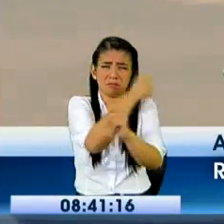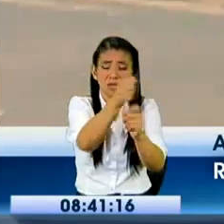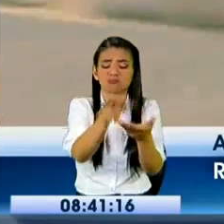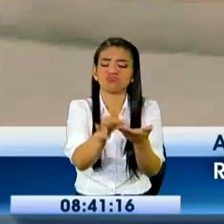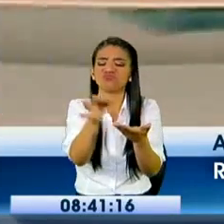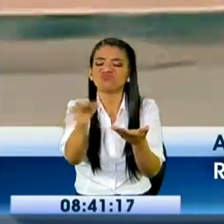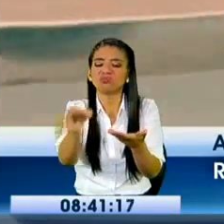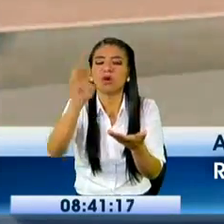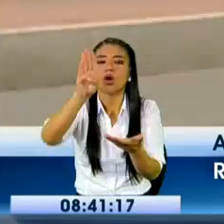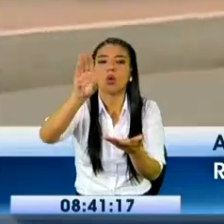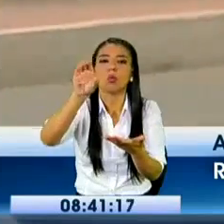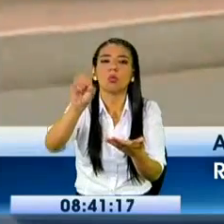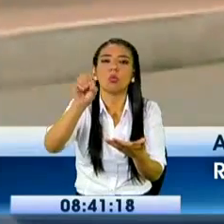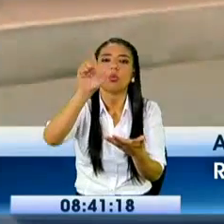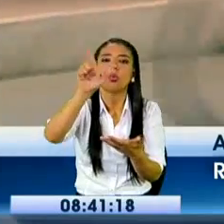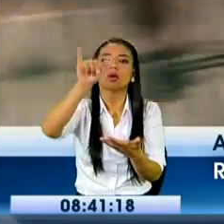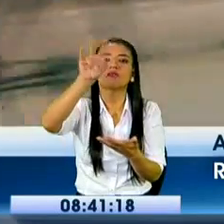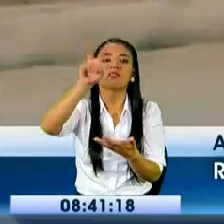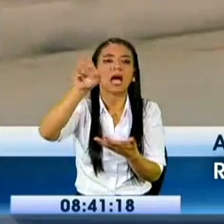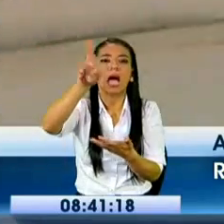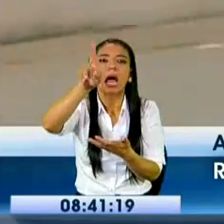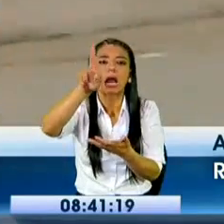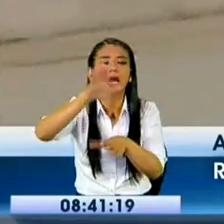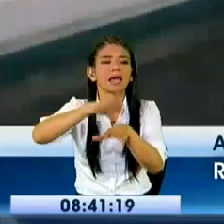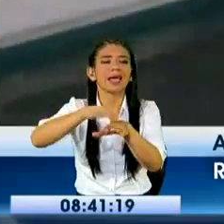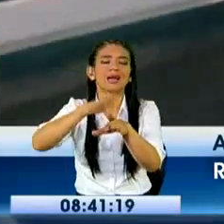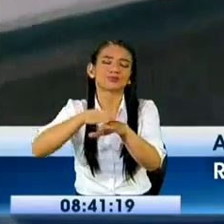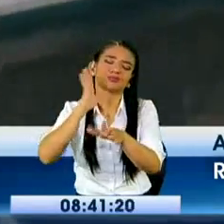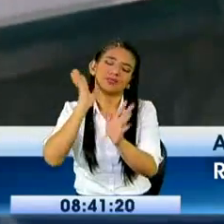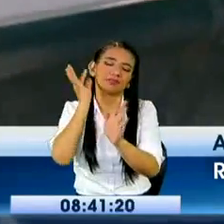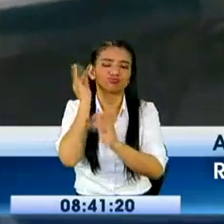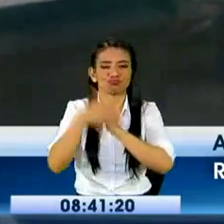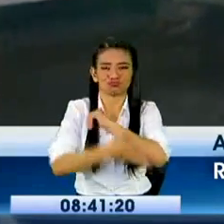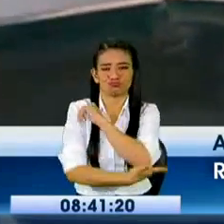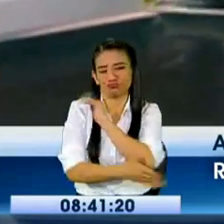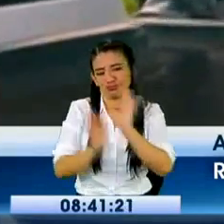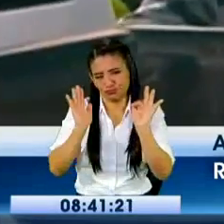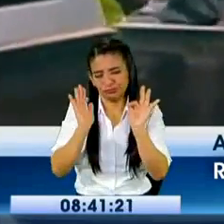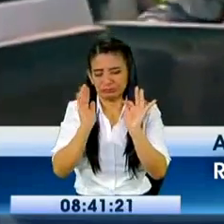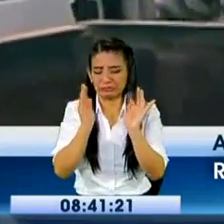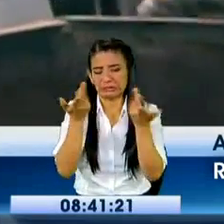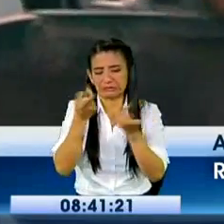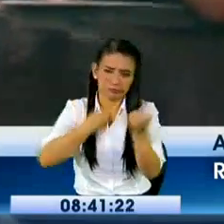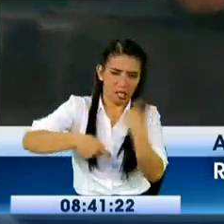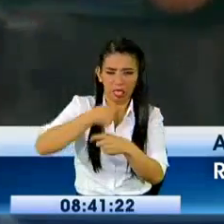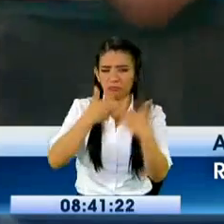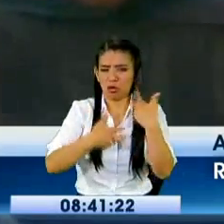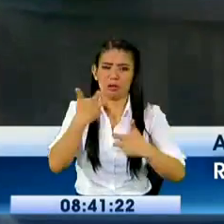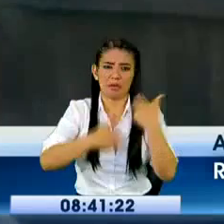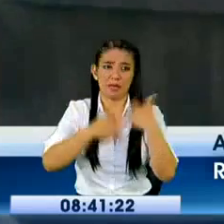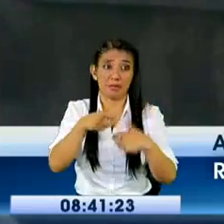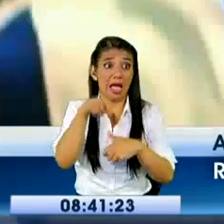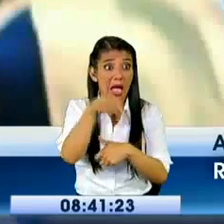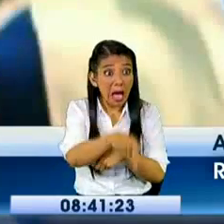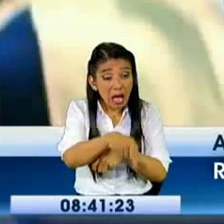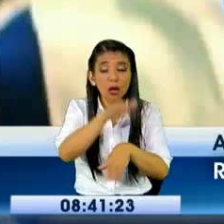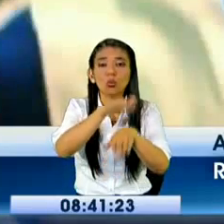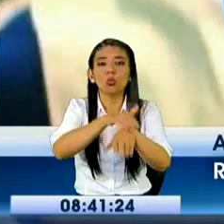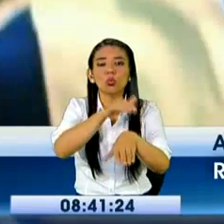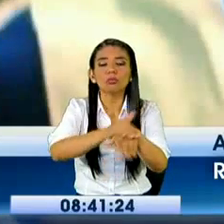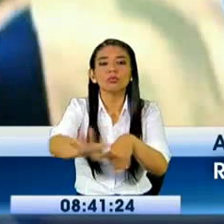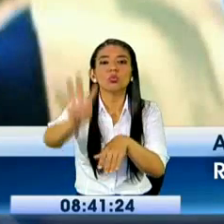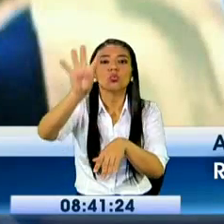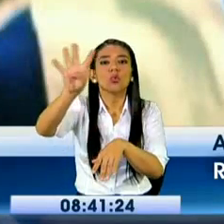Bolívar, presuntamente motivada por un enredo conyugal. En ese entonces se informó que cuatro mujeres